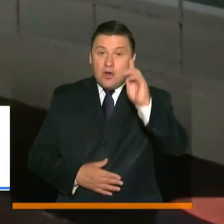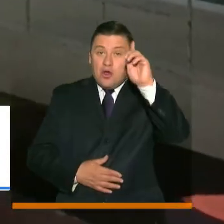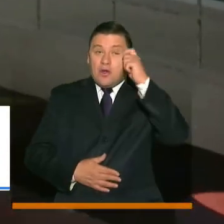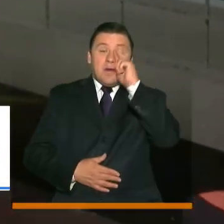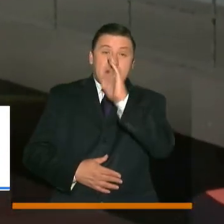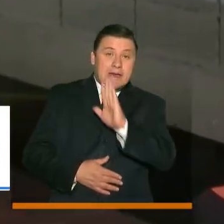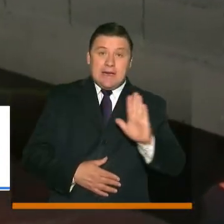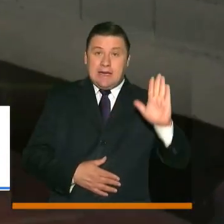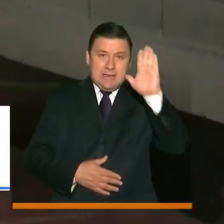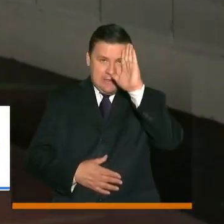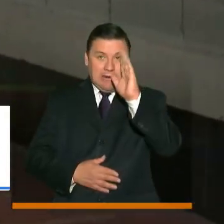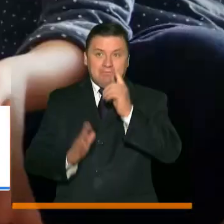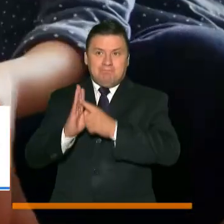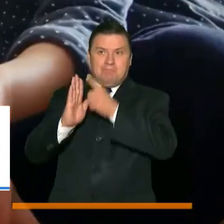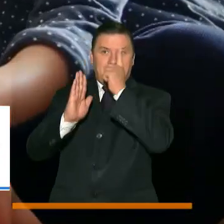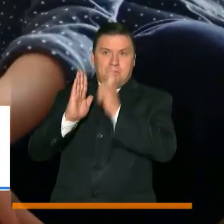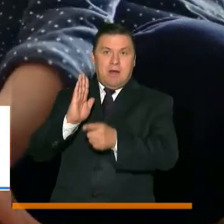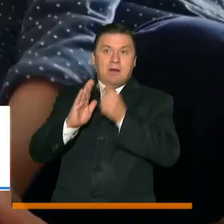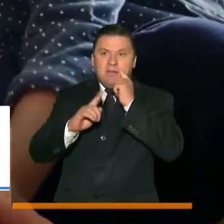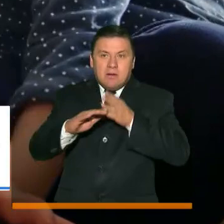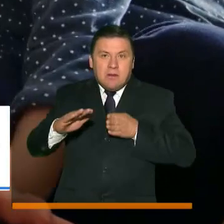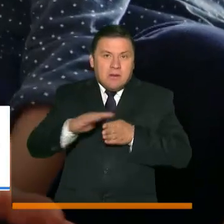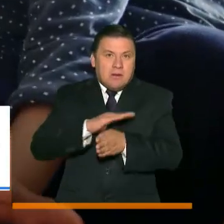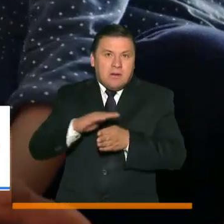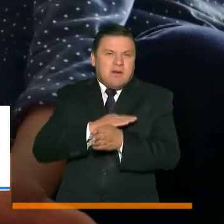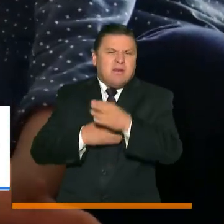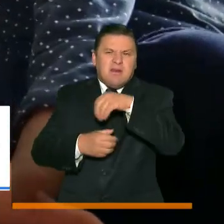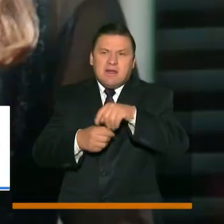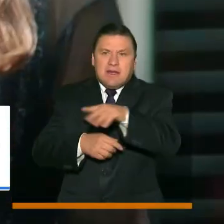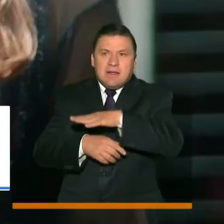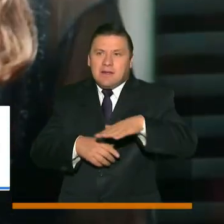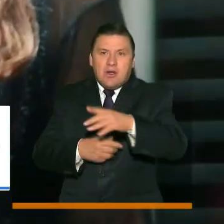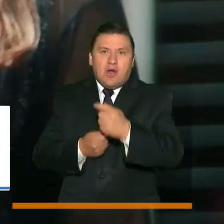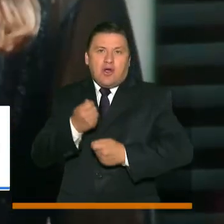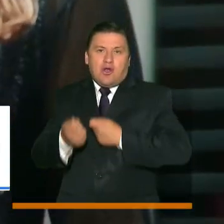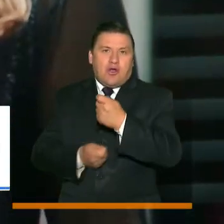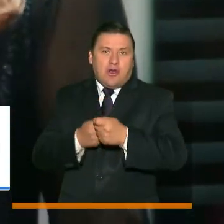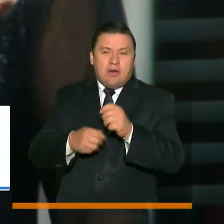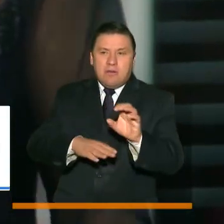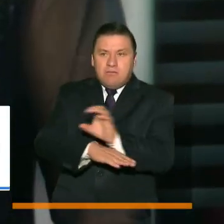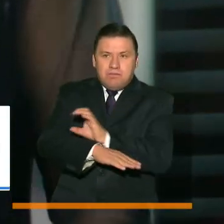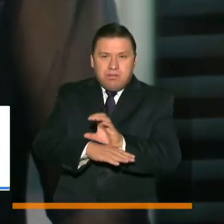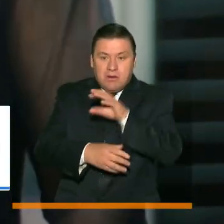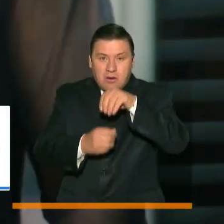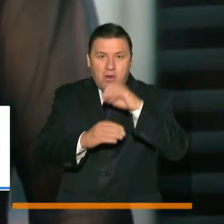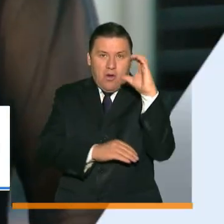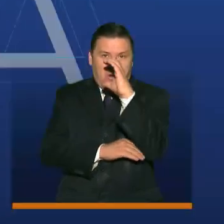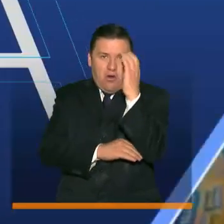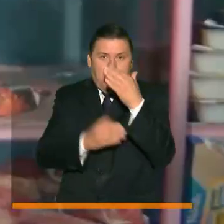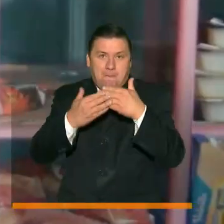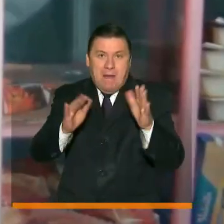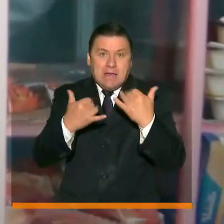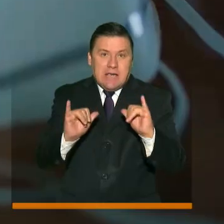Gobierno Nacional fija protocolos para la entrada en operación de los centros de comercio electrónico en el país.